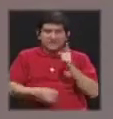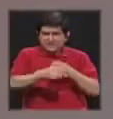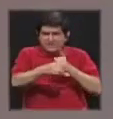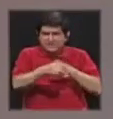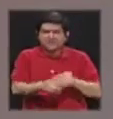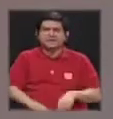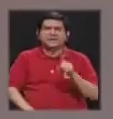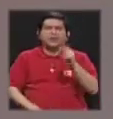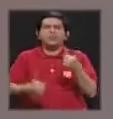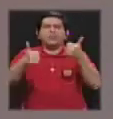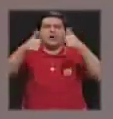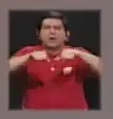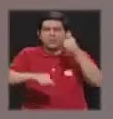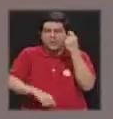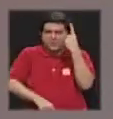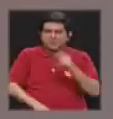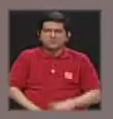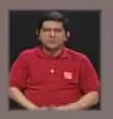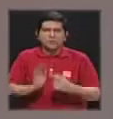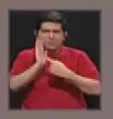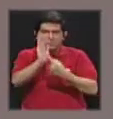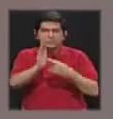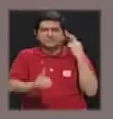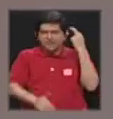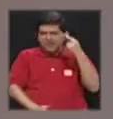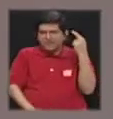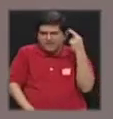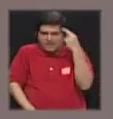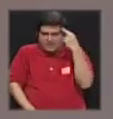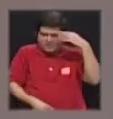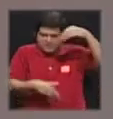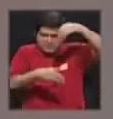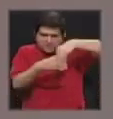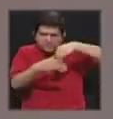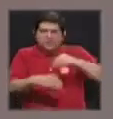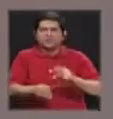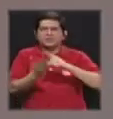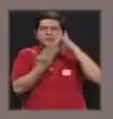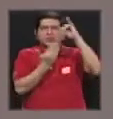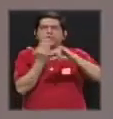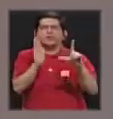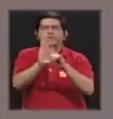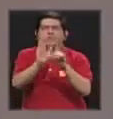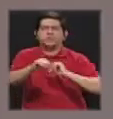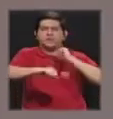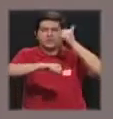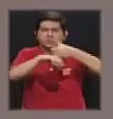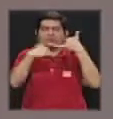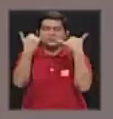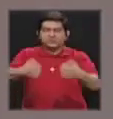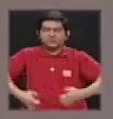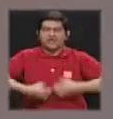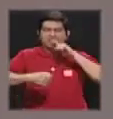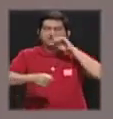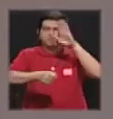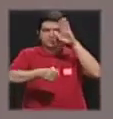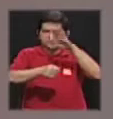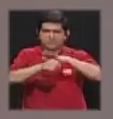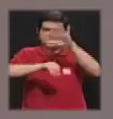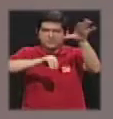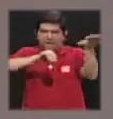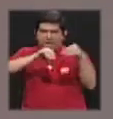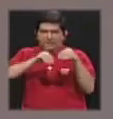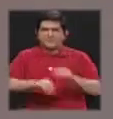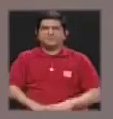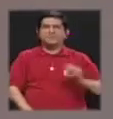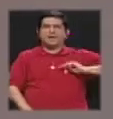entendimiento que está citado aquí en la exposición de motivos del proyecto de ley, donde establece que ya existe ese compromiso y además que